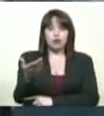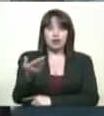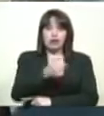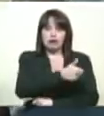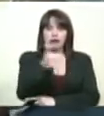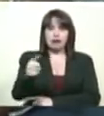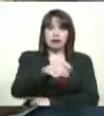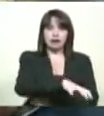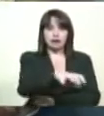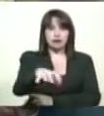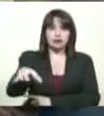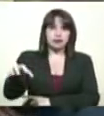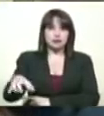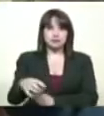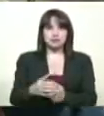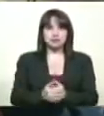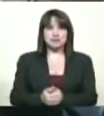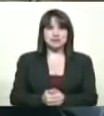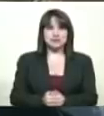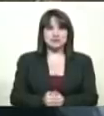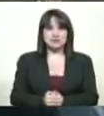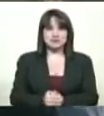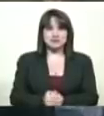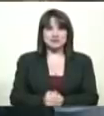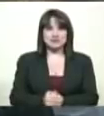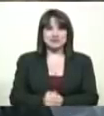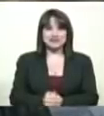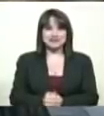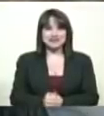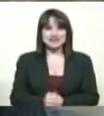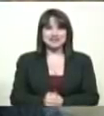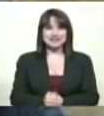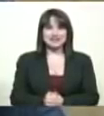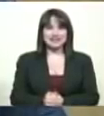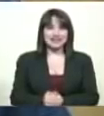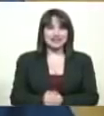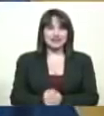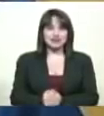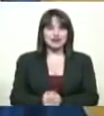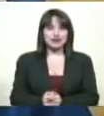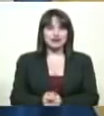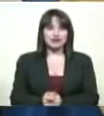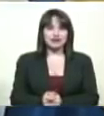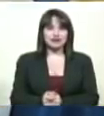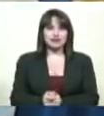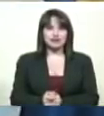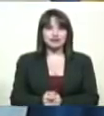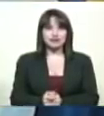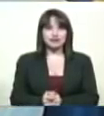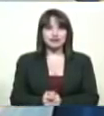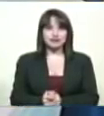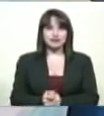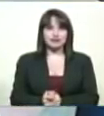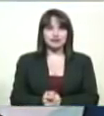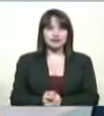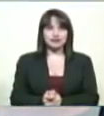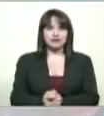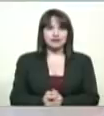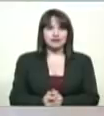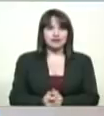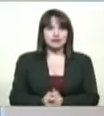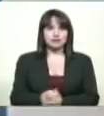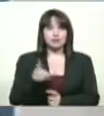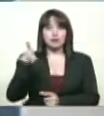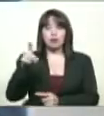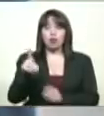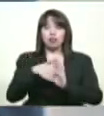incorporados creo que como nunca antes un gobernador o una gobernadora estuvo involucrado en el